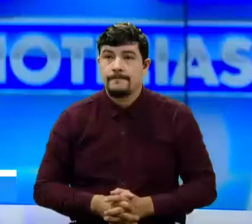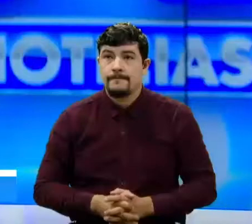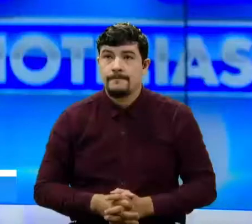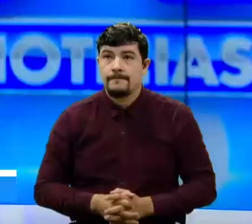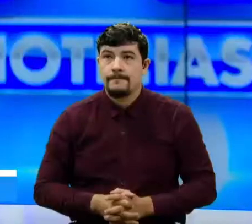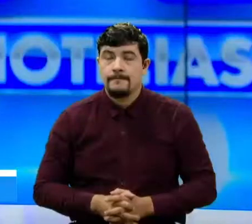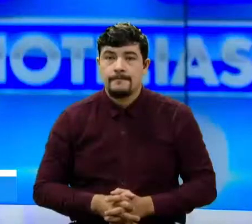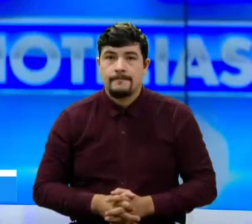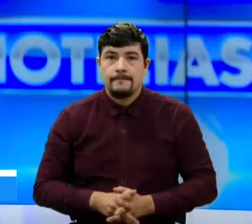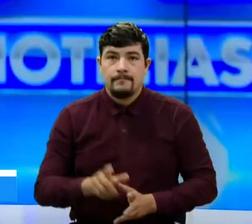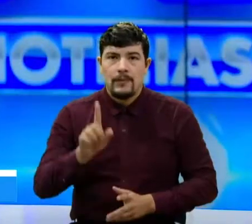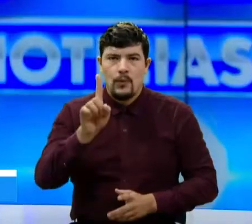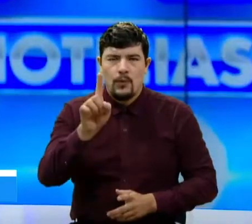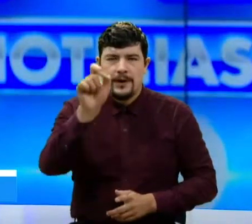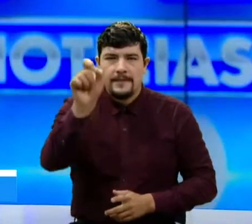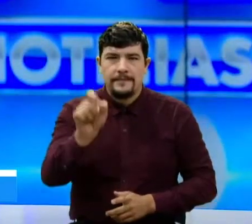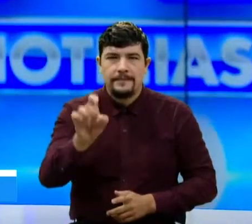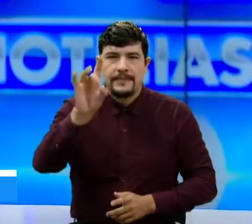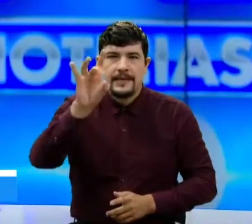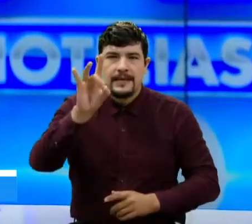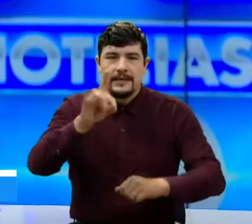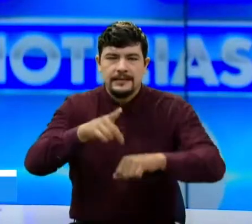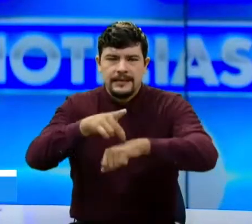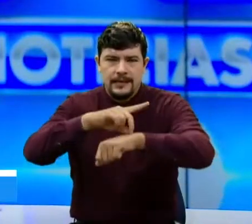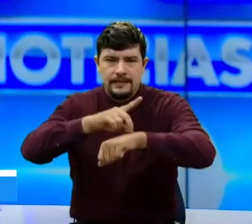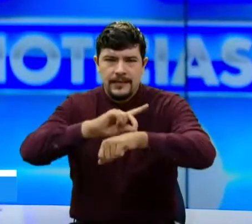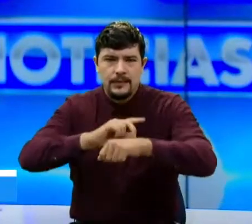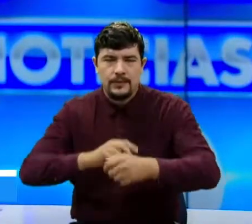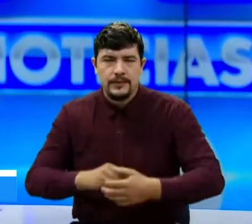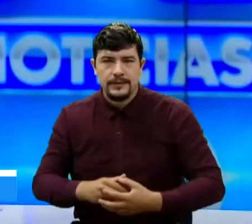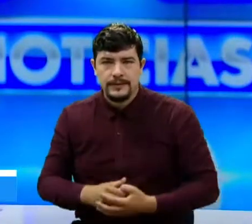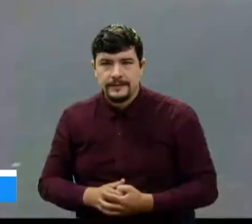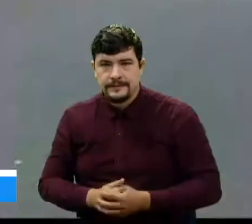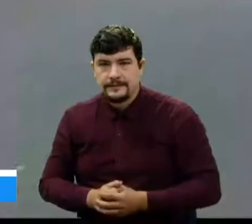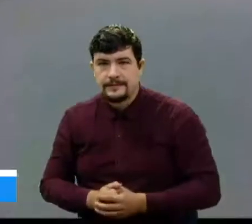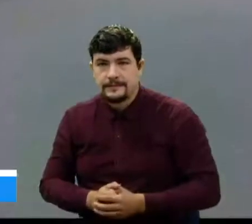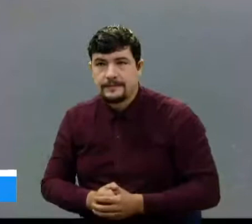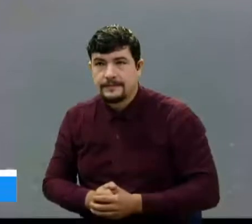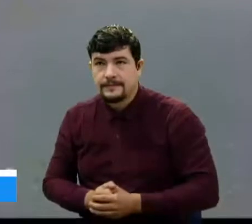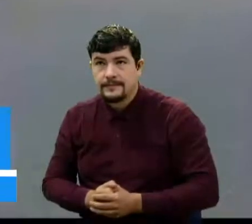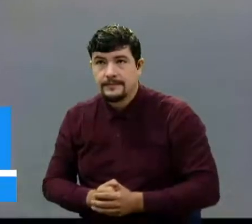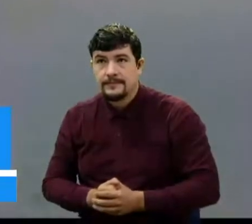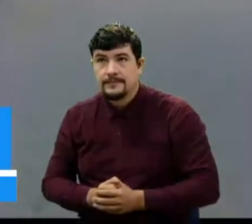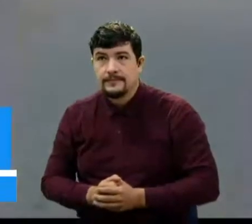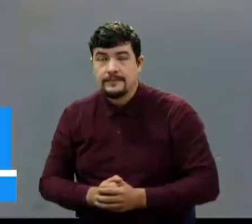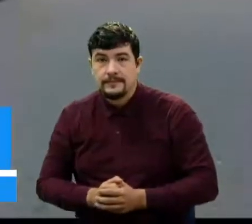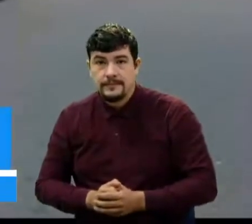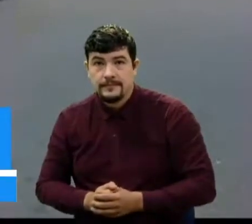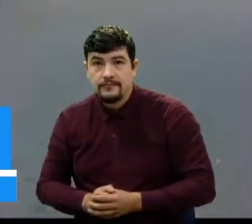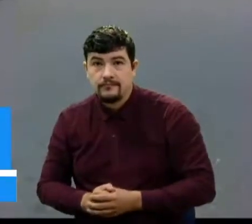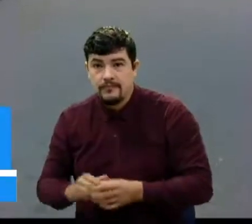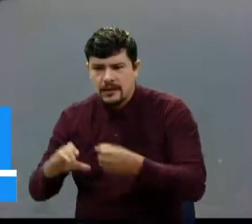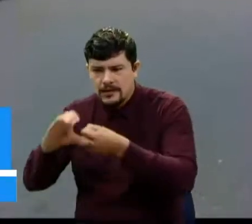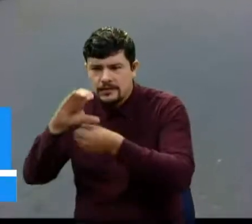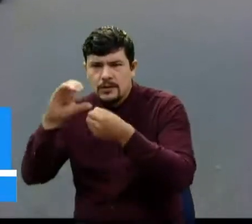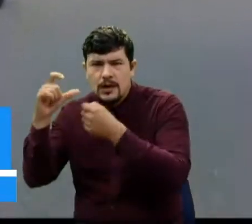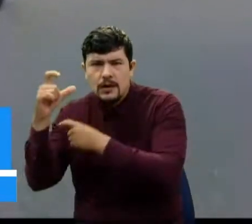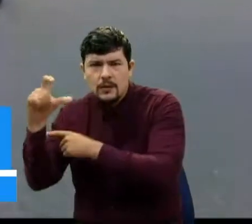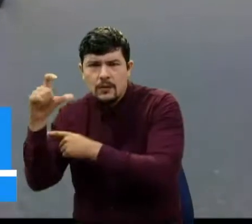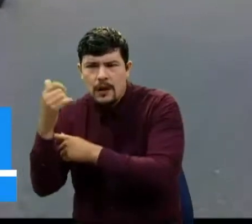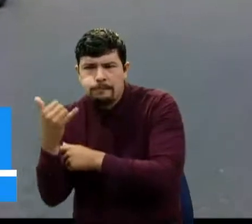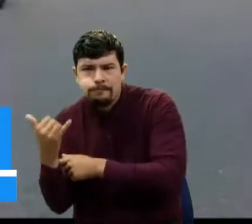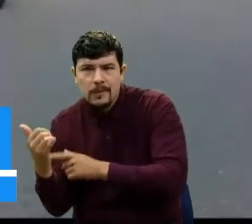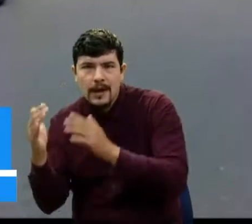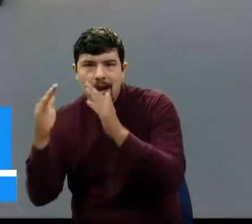como una y 15 minutos de la tarde y un cortocircuito provocó un incendio al interior de una vivienda en la ciudad de cúcuta por